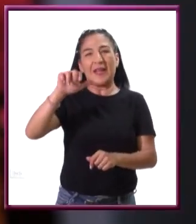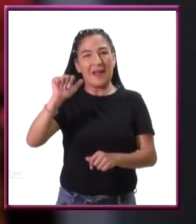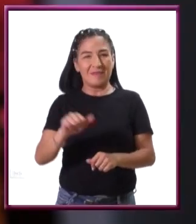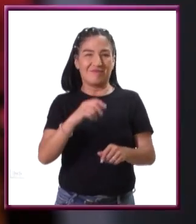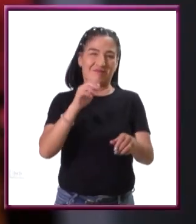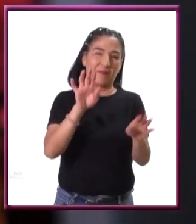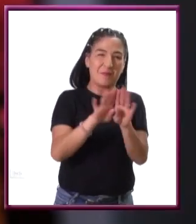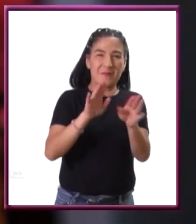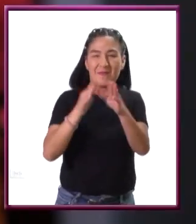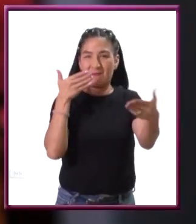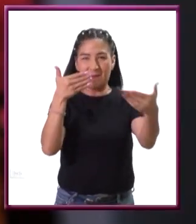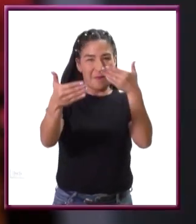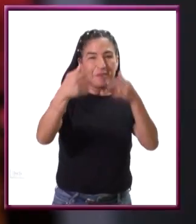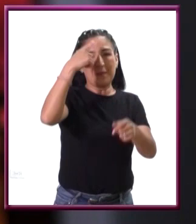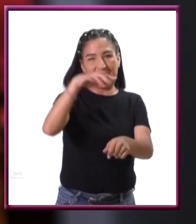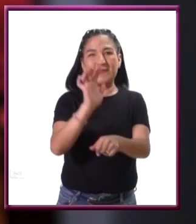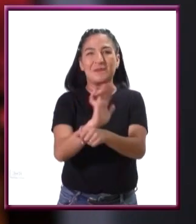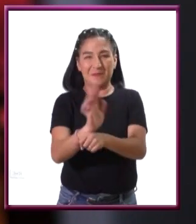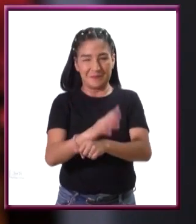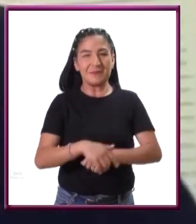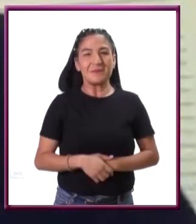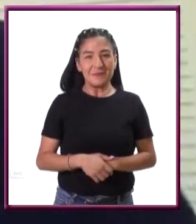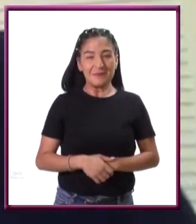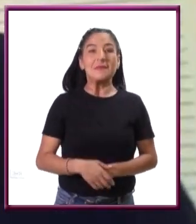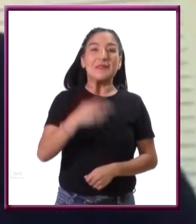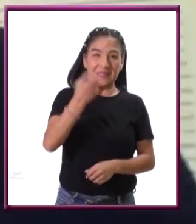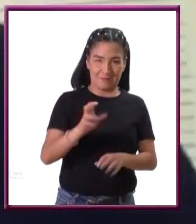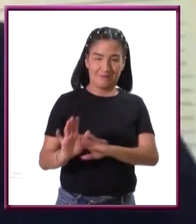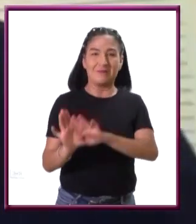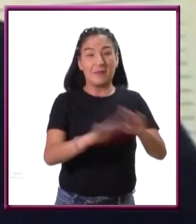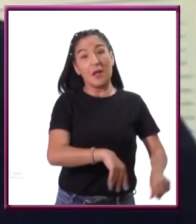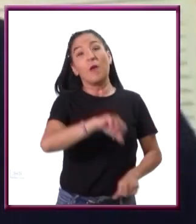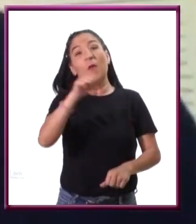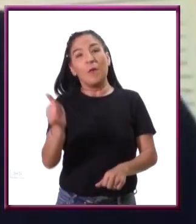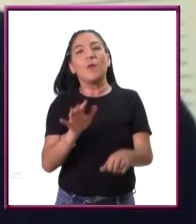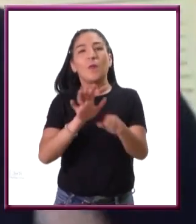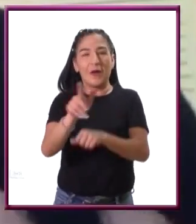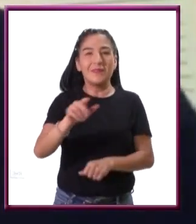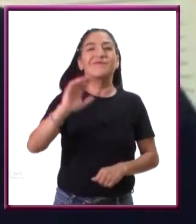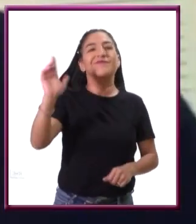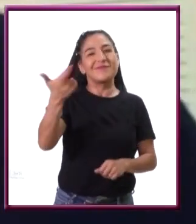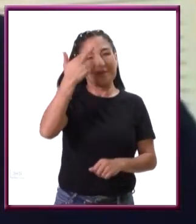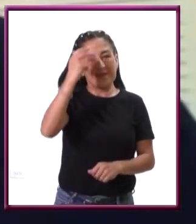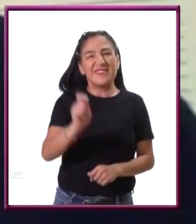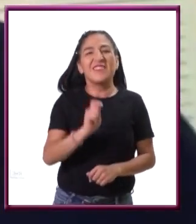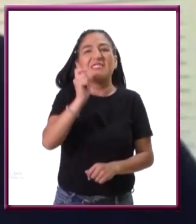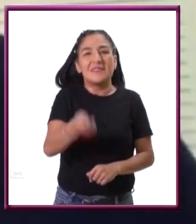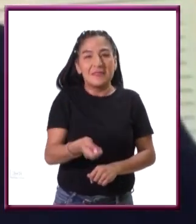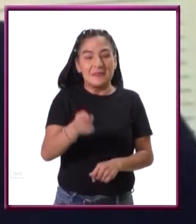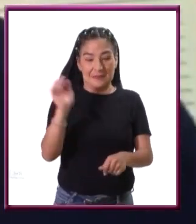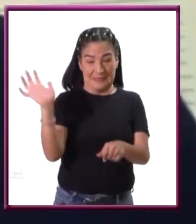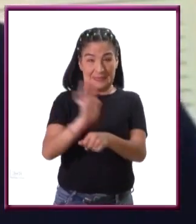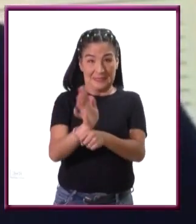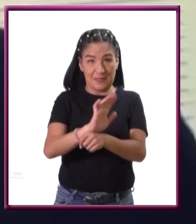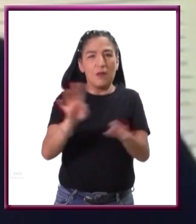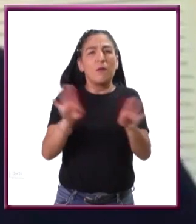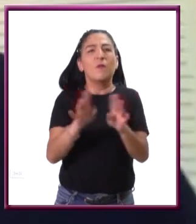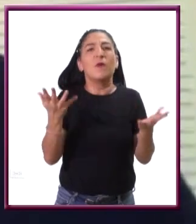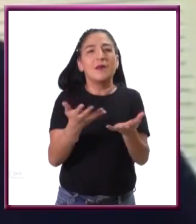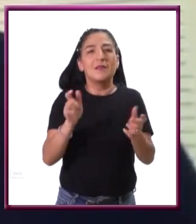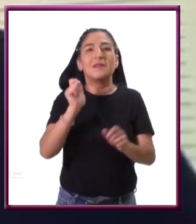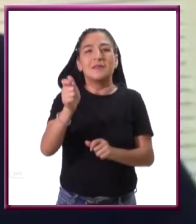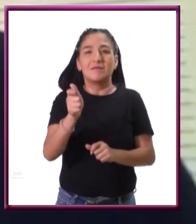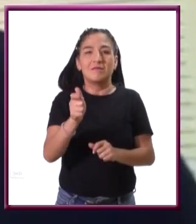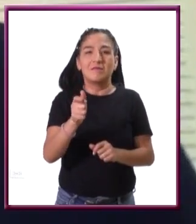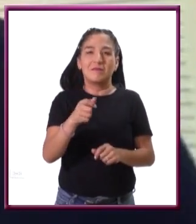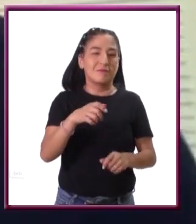estética a sus películas, ¿no? Eso por un lado, pero por otro también recordar que, el cine se hace con aparatos